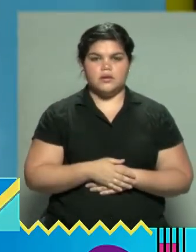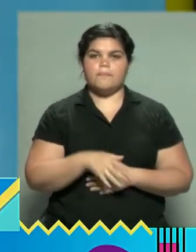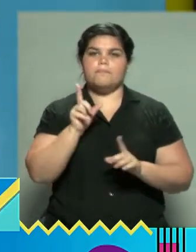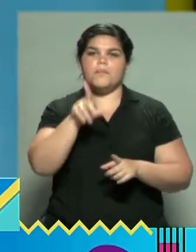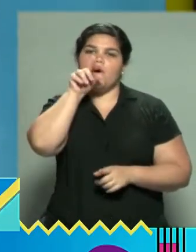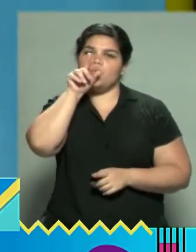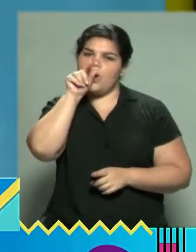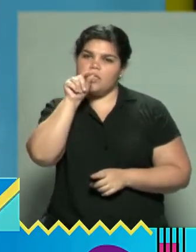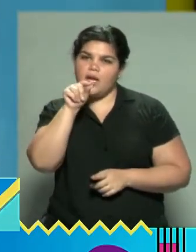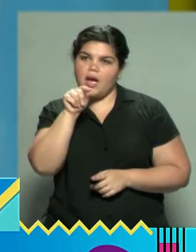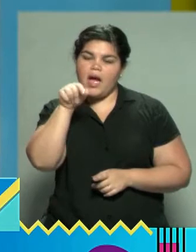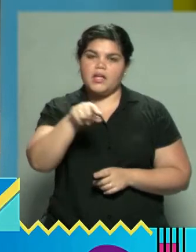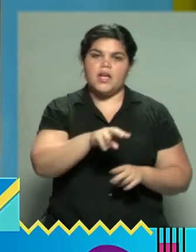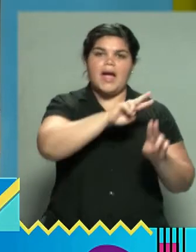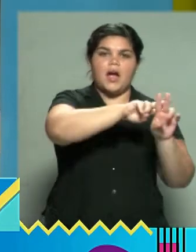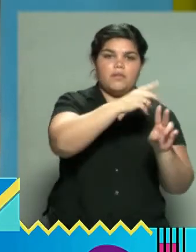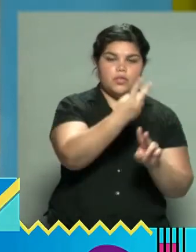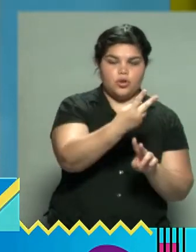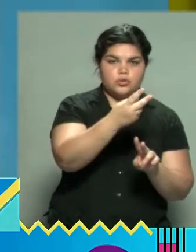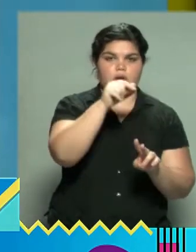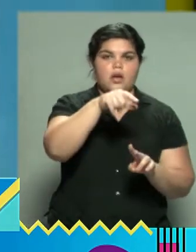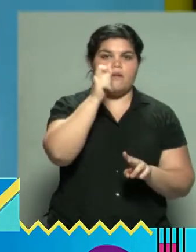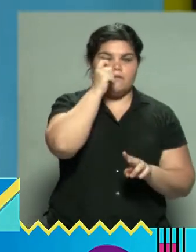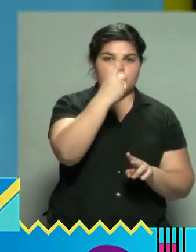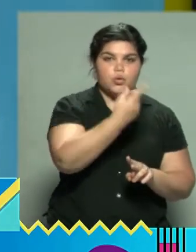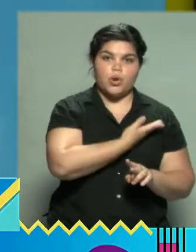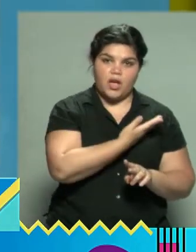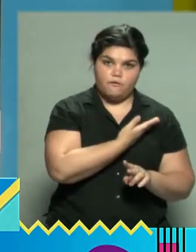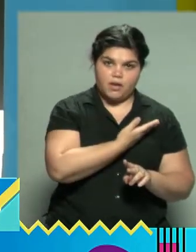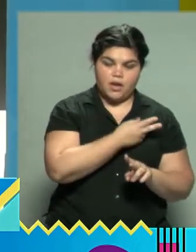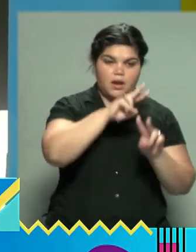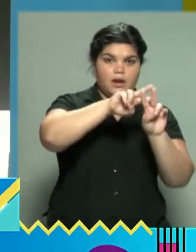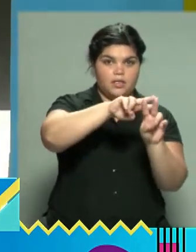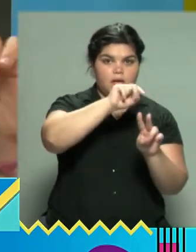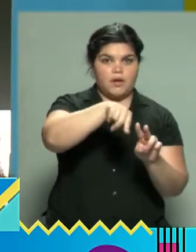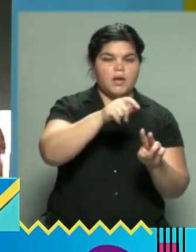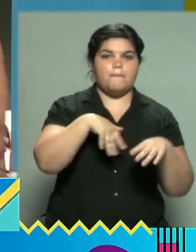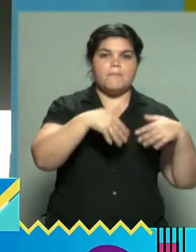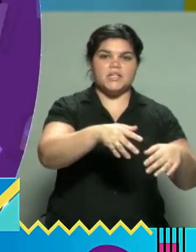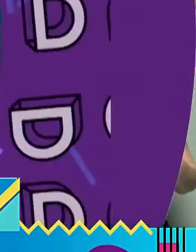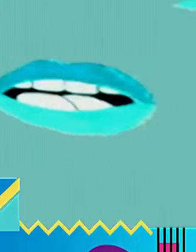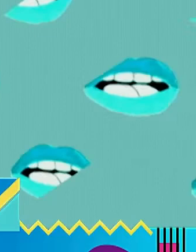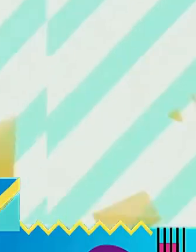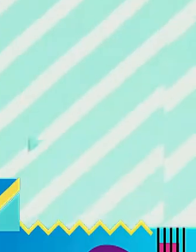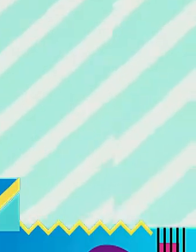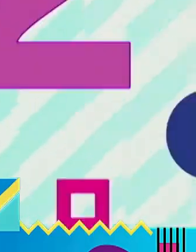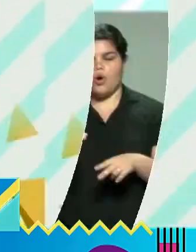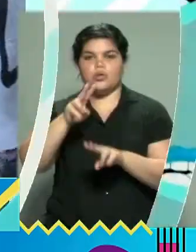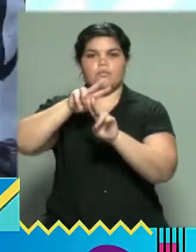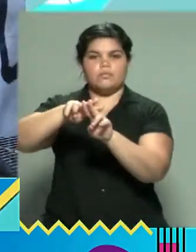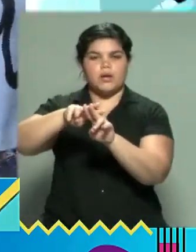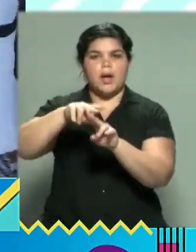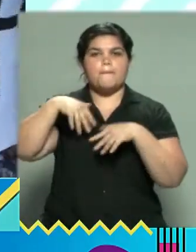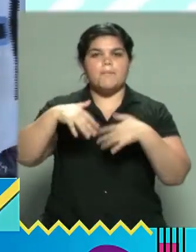por ejemplo, que habían dos hashtags. Uno que era el hashtag 21F, ¿sí? La marcha de Moyano, y otro que decía hashtag marcha de los